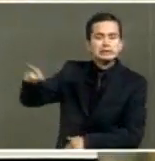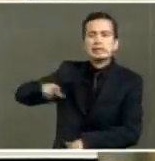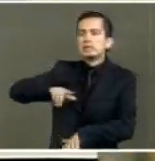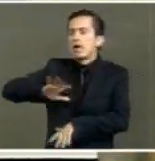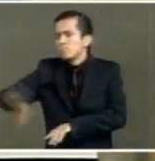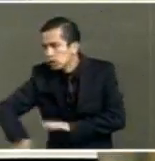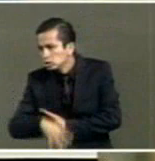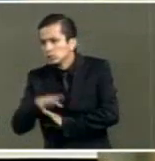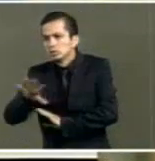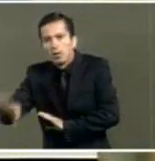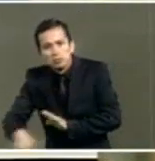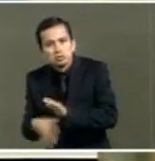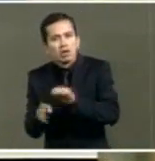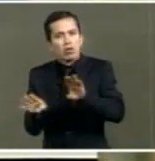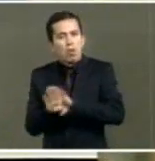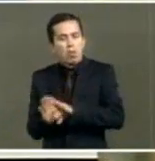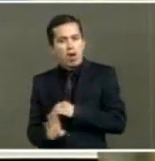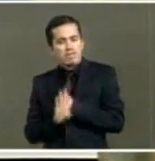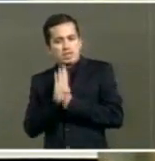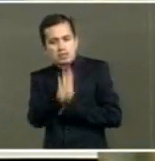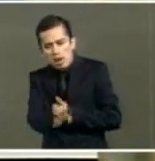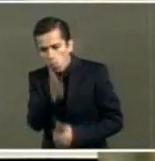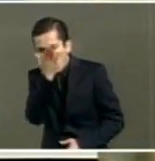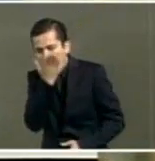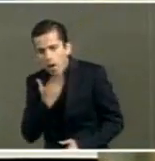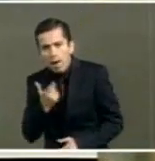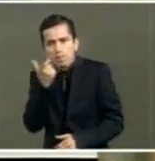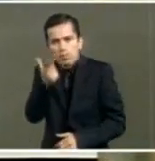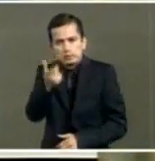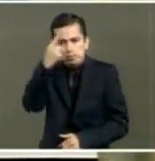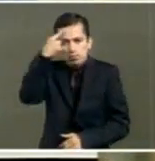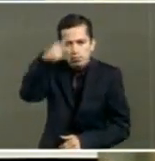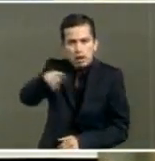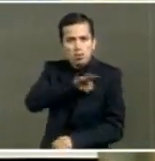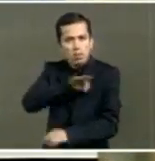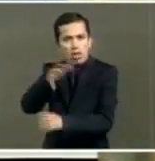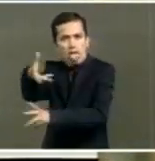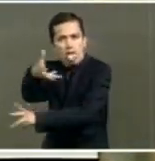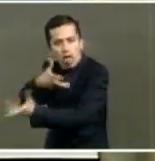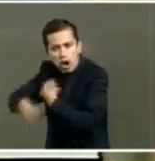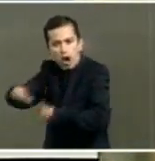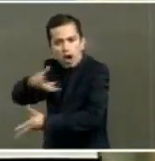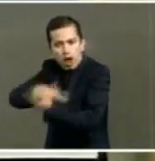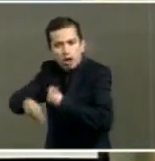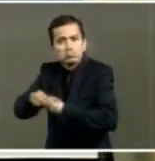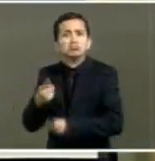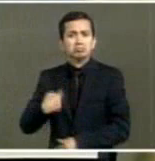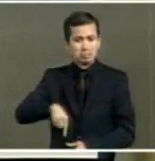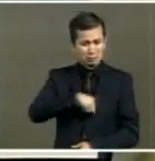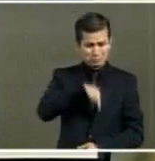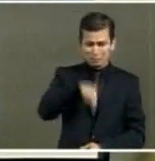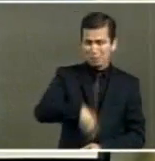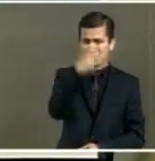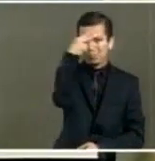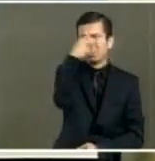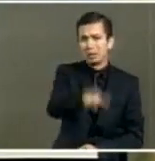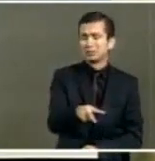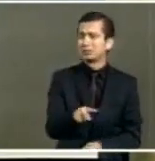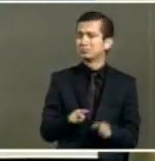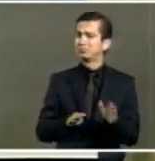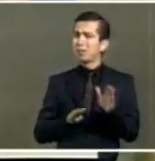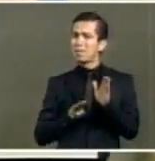buscan dramáticamente evitar la insolvencia de sus finanzas, nuestra economía se recupera